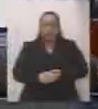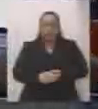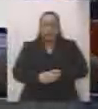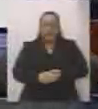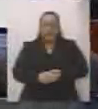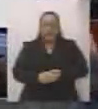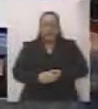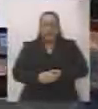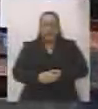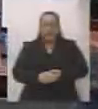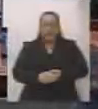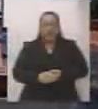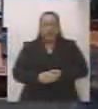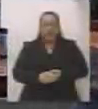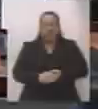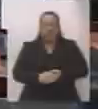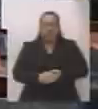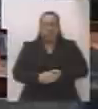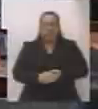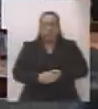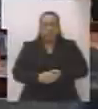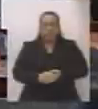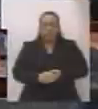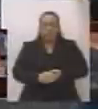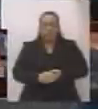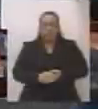Bien, señoras y señores,